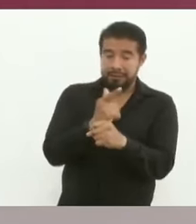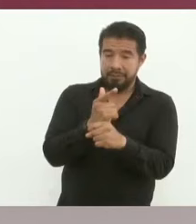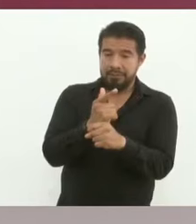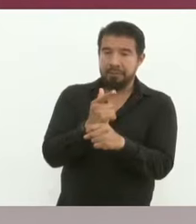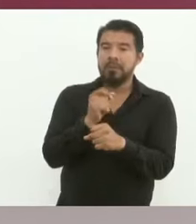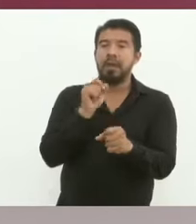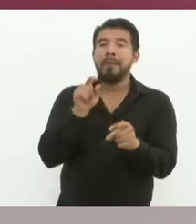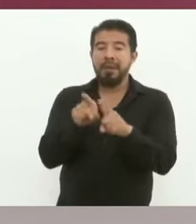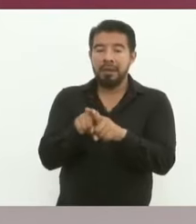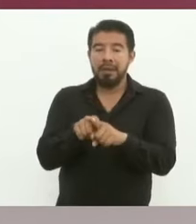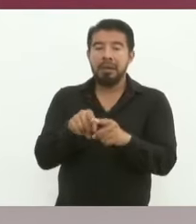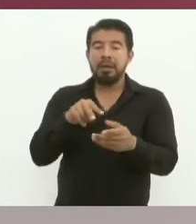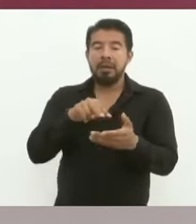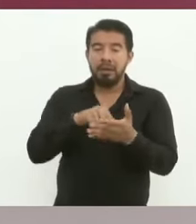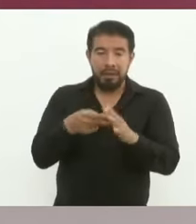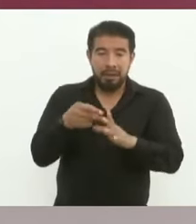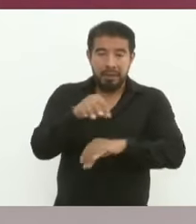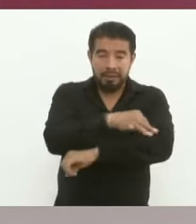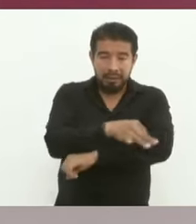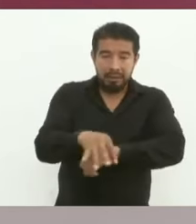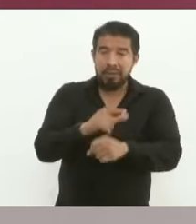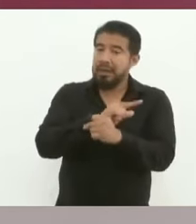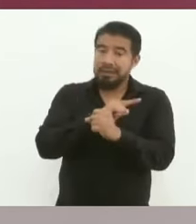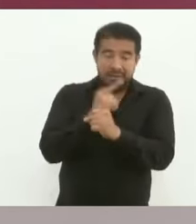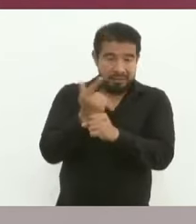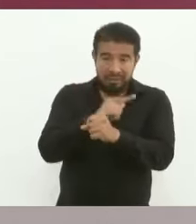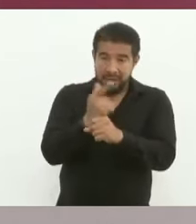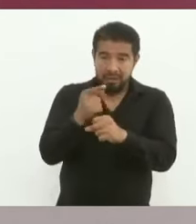ingeniero es licenciado,